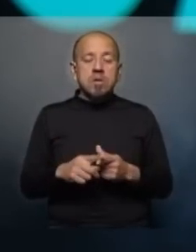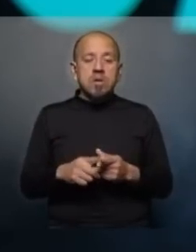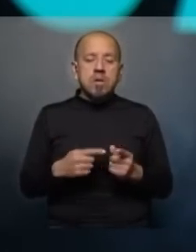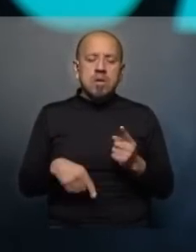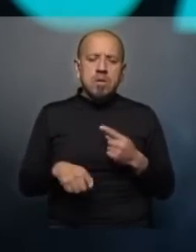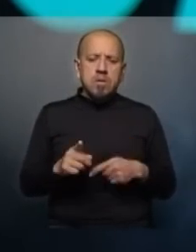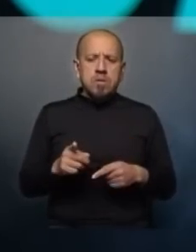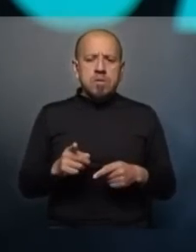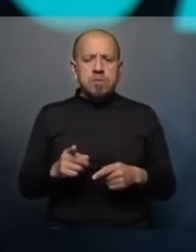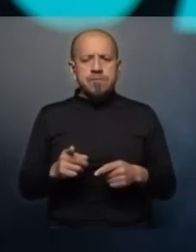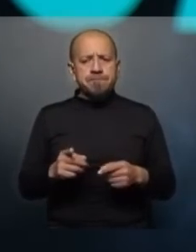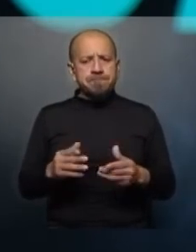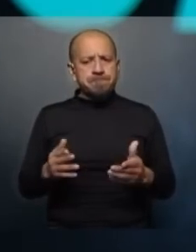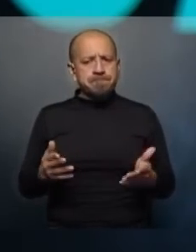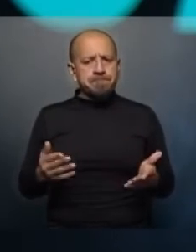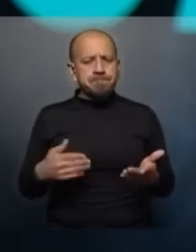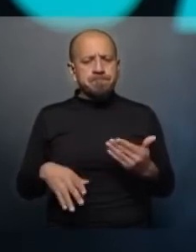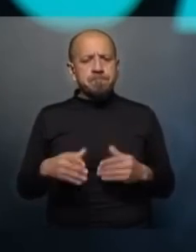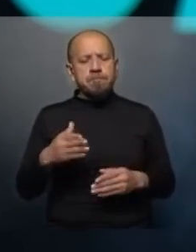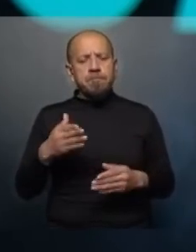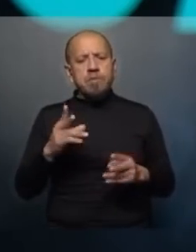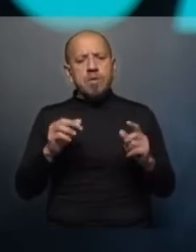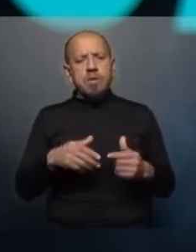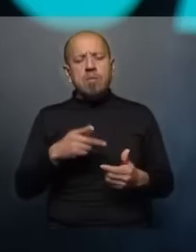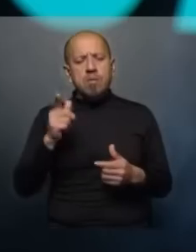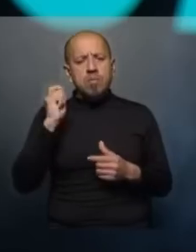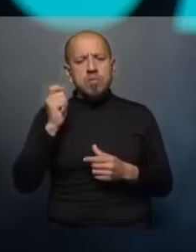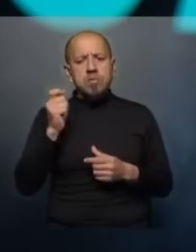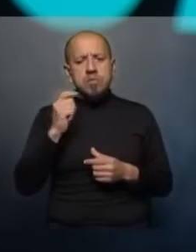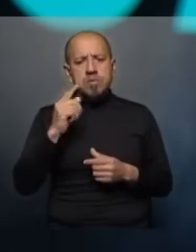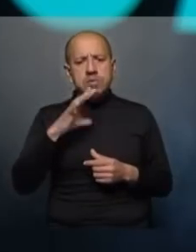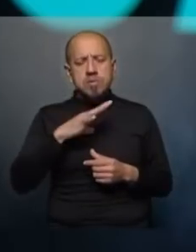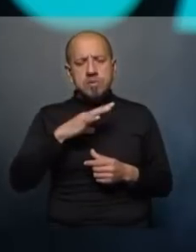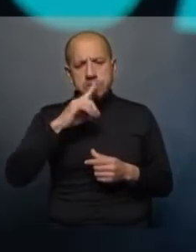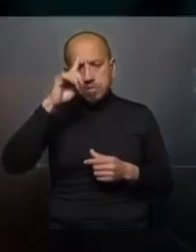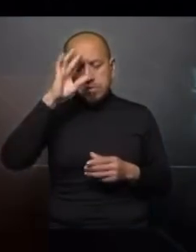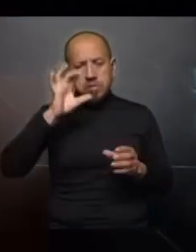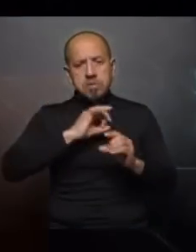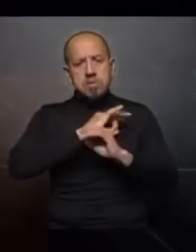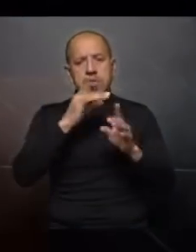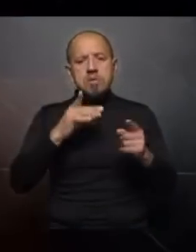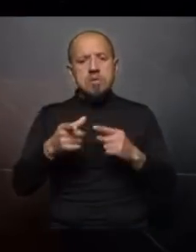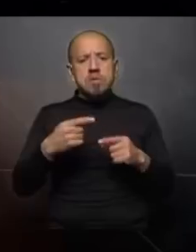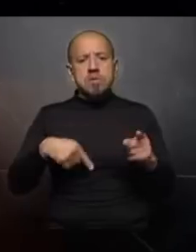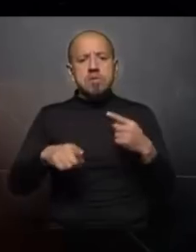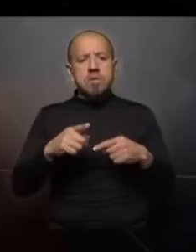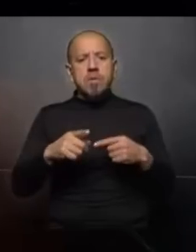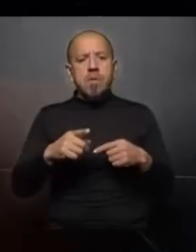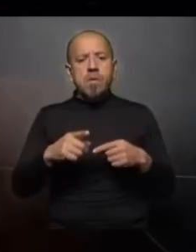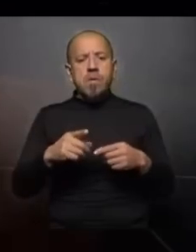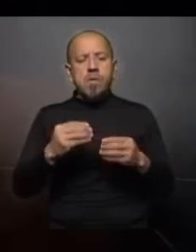términos en términos de de asistencia pública claramente hay una reducción este